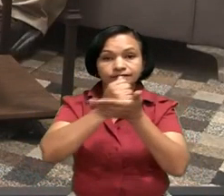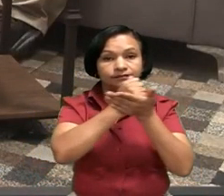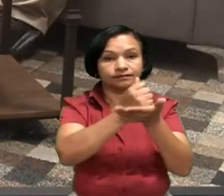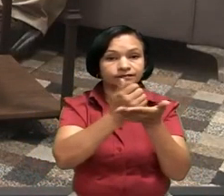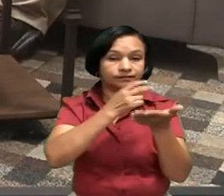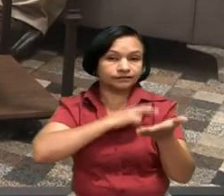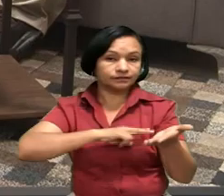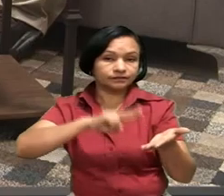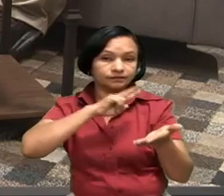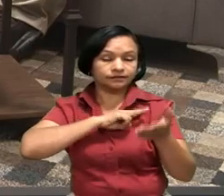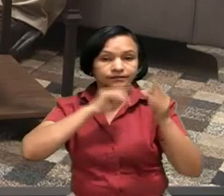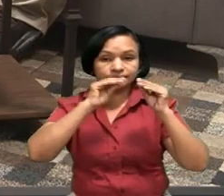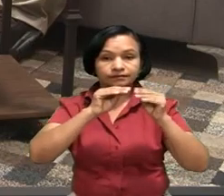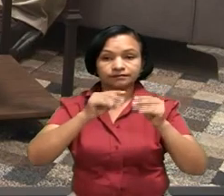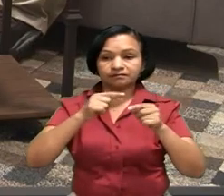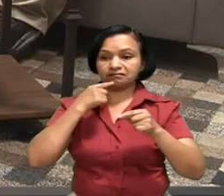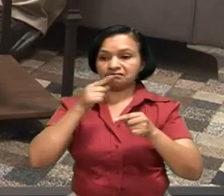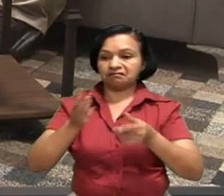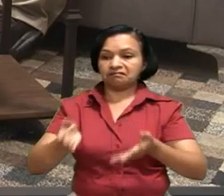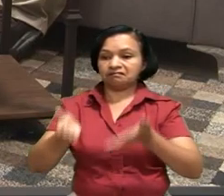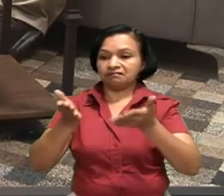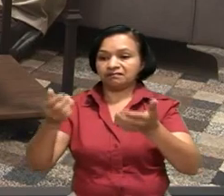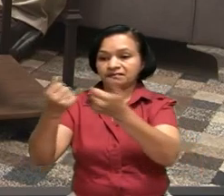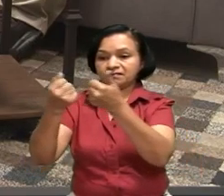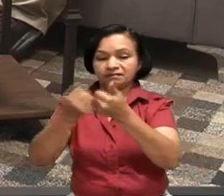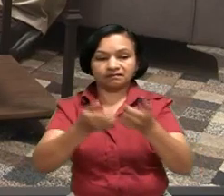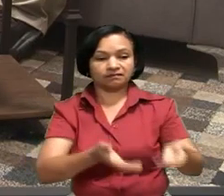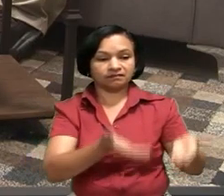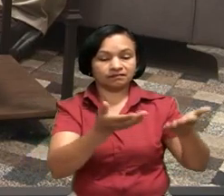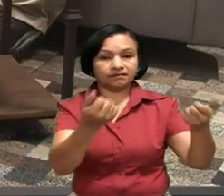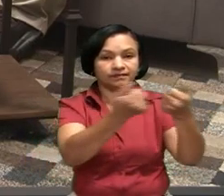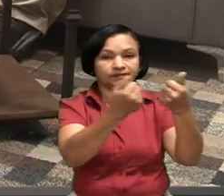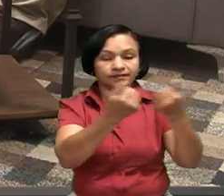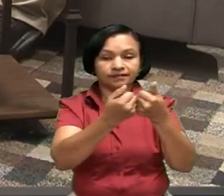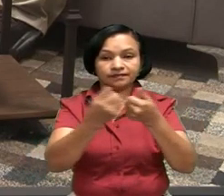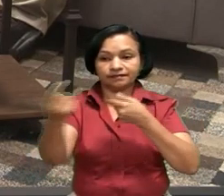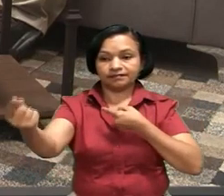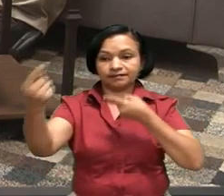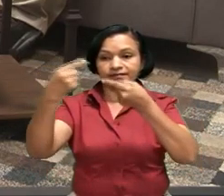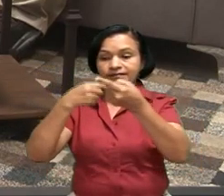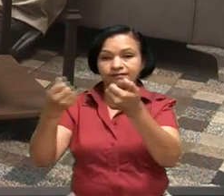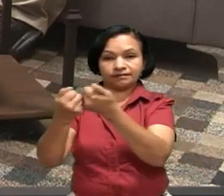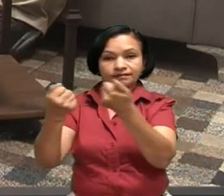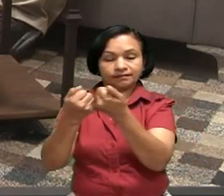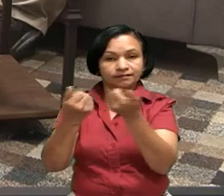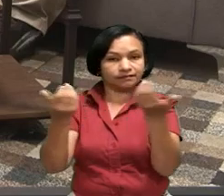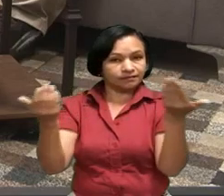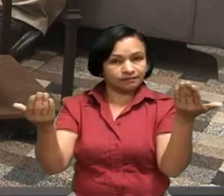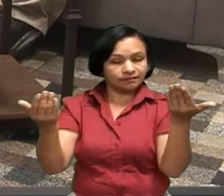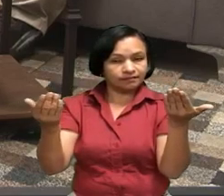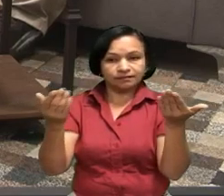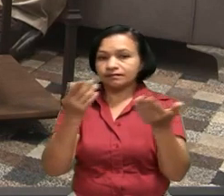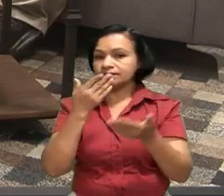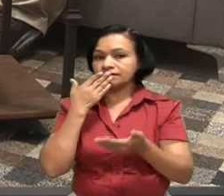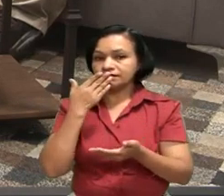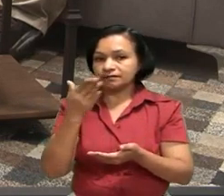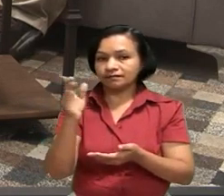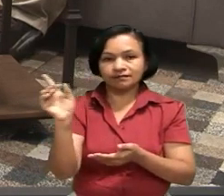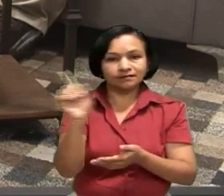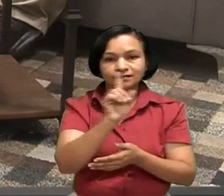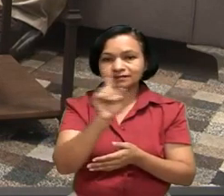'bailando t a pelear a vos conmigo a mí convocó porque eso eso no es correcto no no